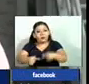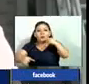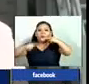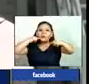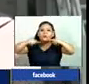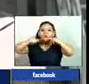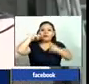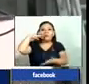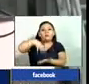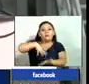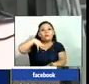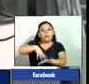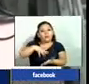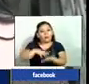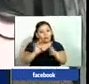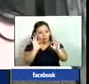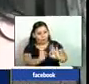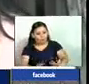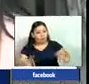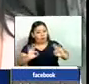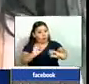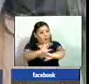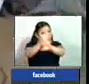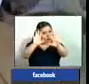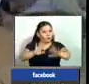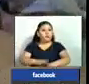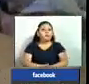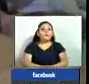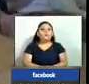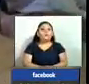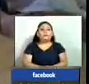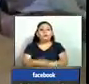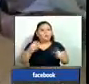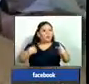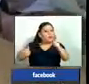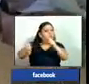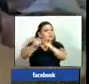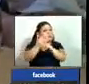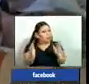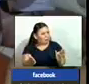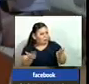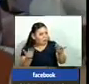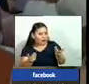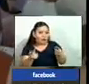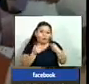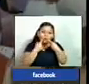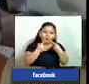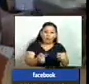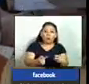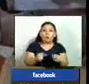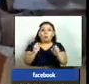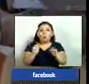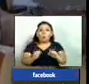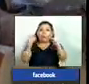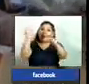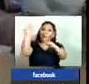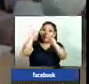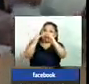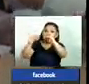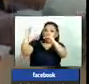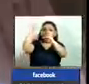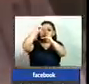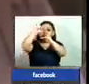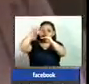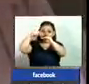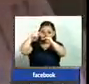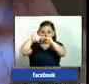más específico y claro el objetivo de estos dictámenes es dar cumplimiento a la resolución de la sala de lo